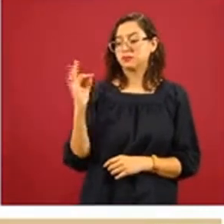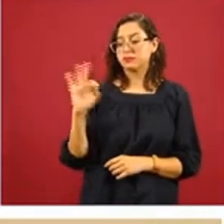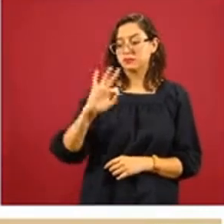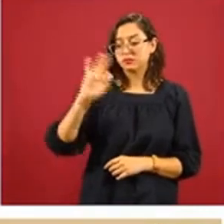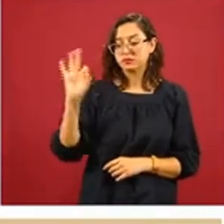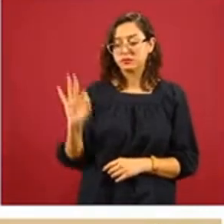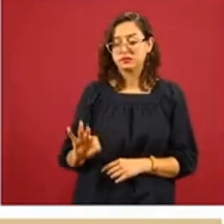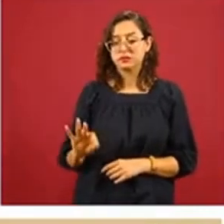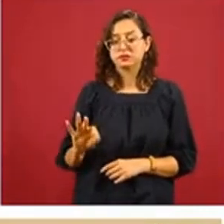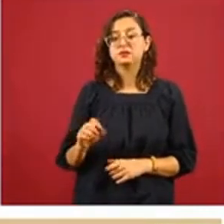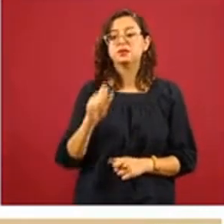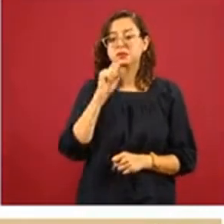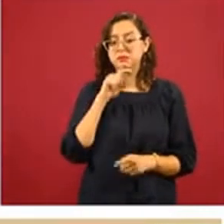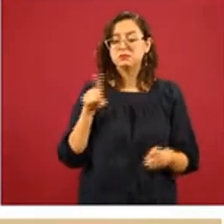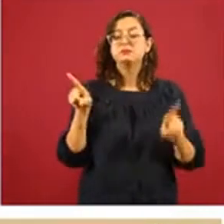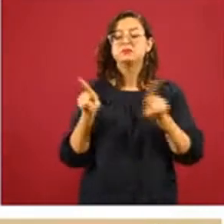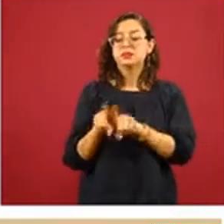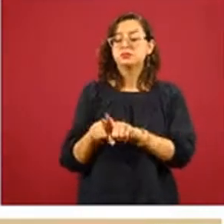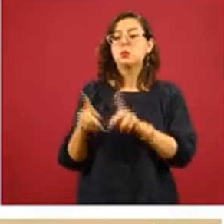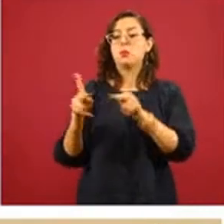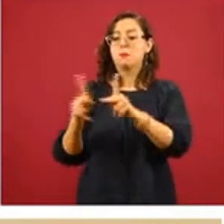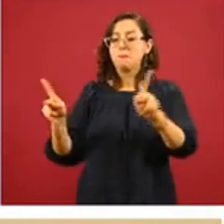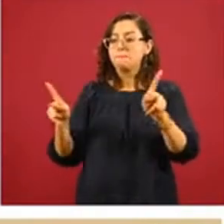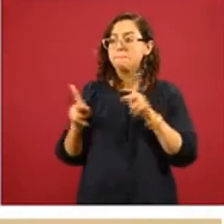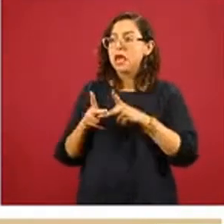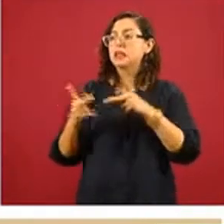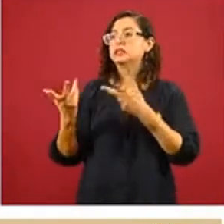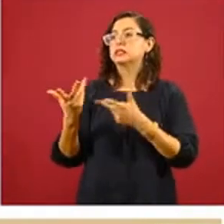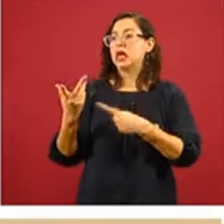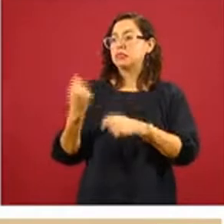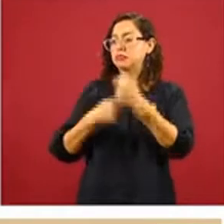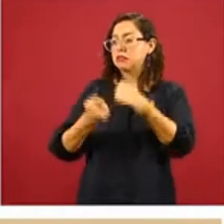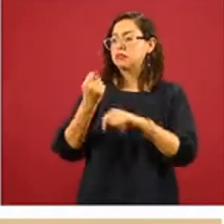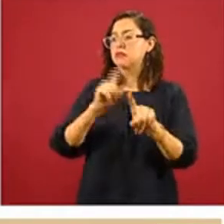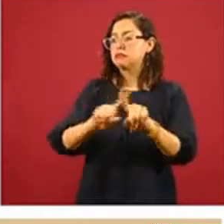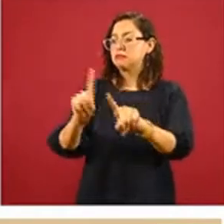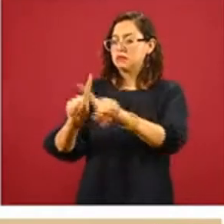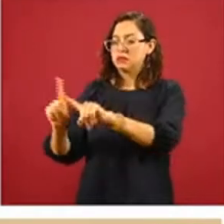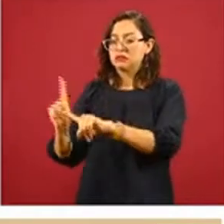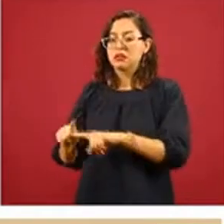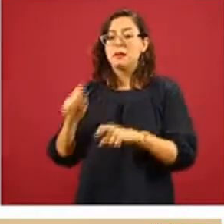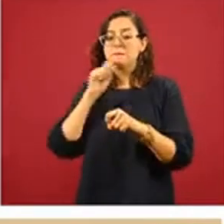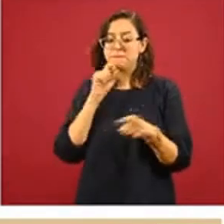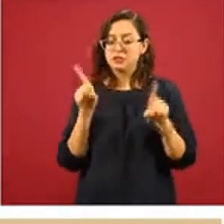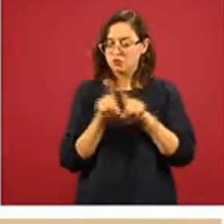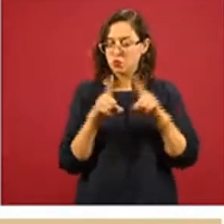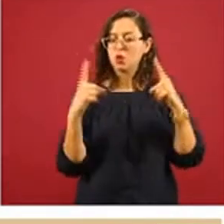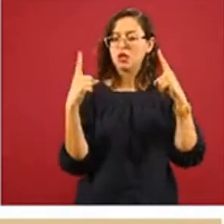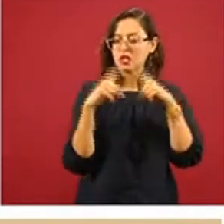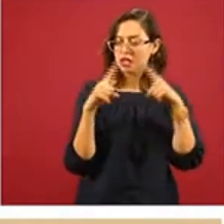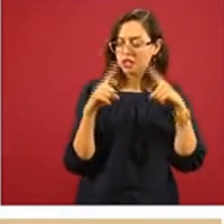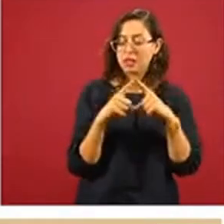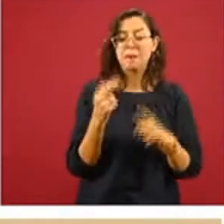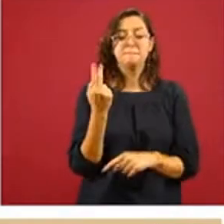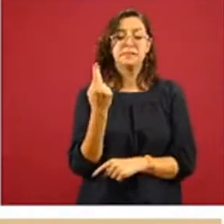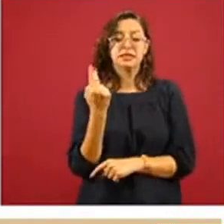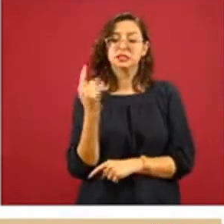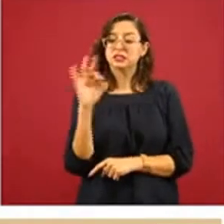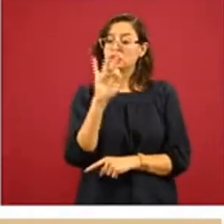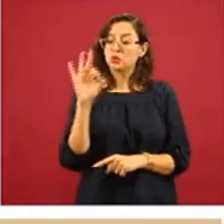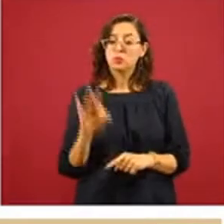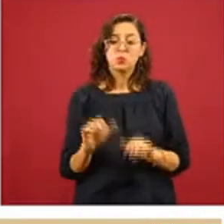25% se repite para los centros comerciales y también se repite para los centros de culto. La idea de este pequeño aforo de